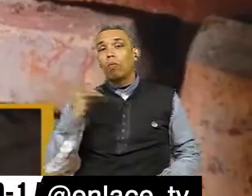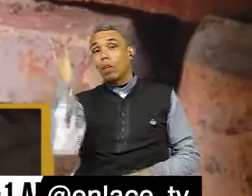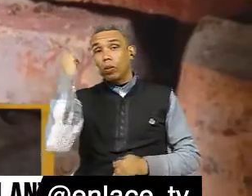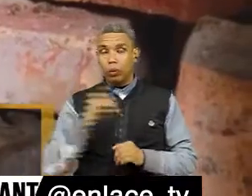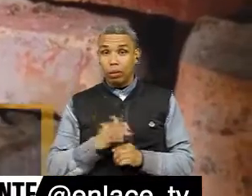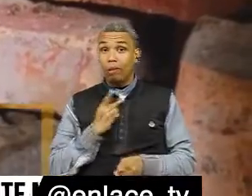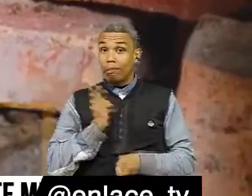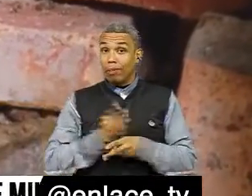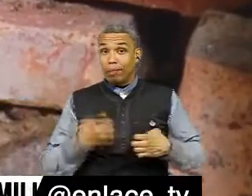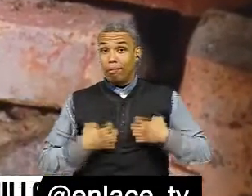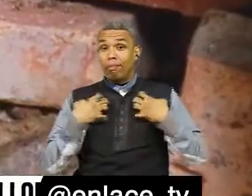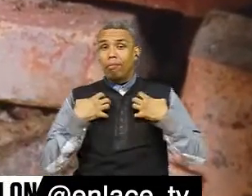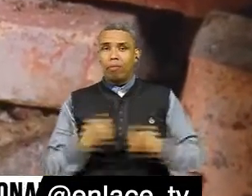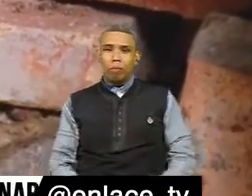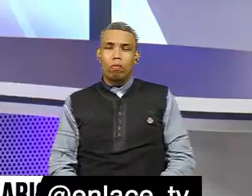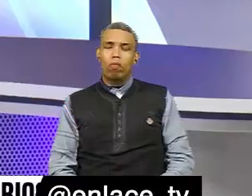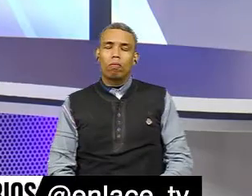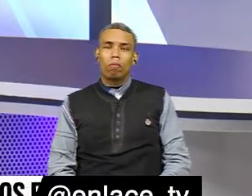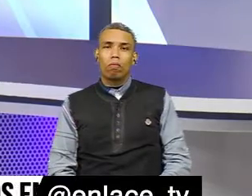inminente en que se encuentran estas familias.